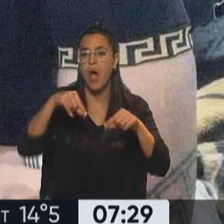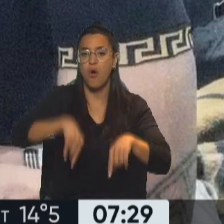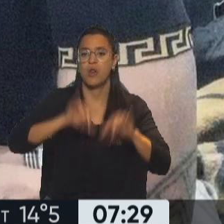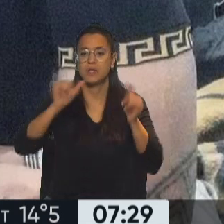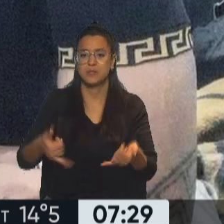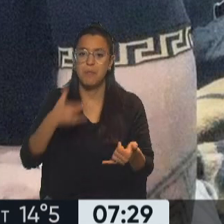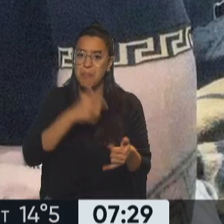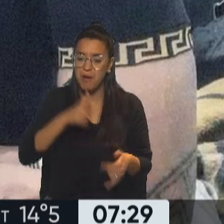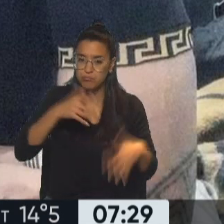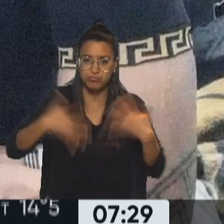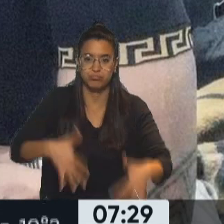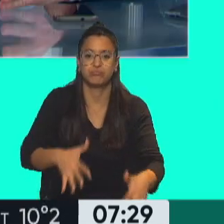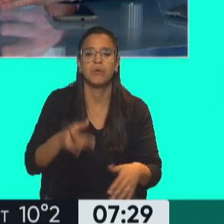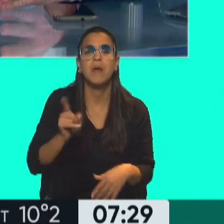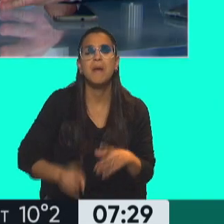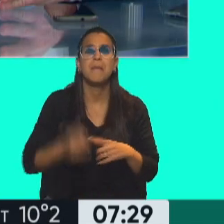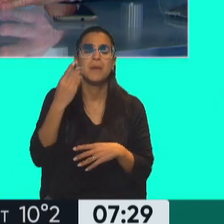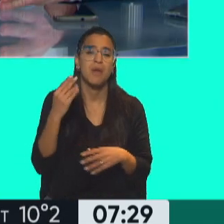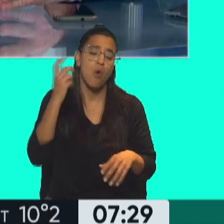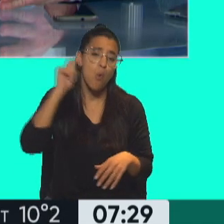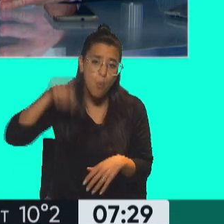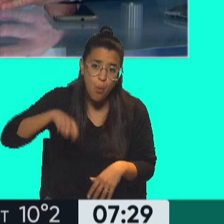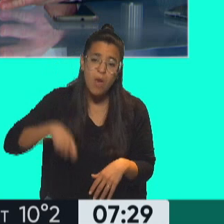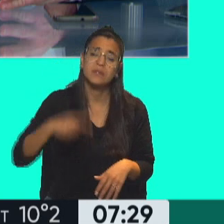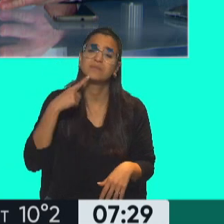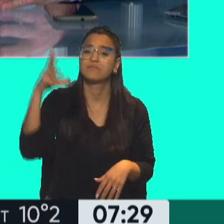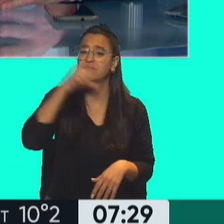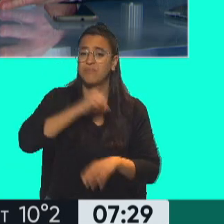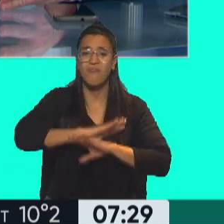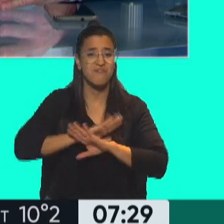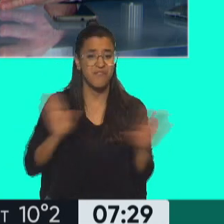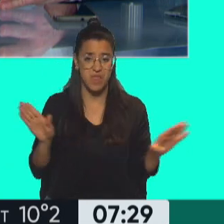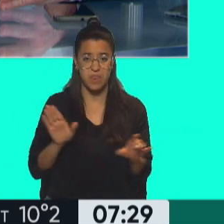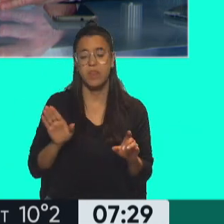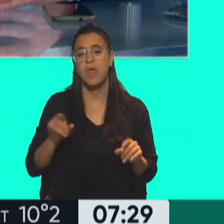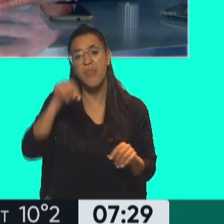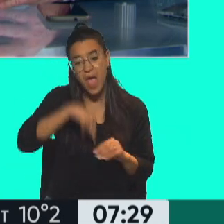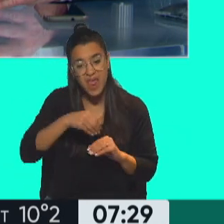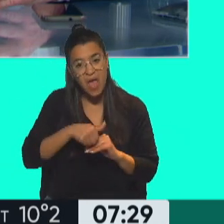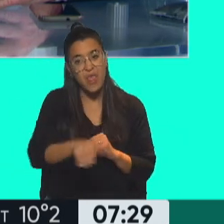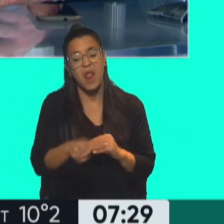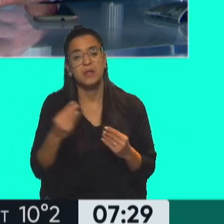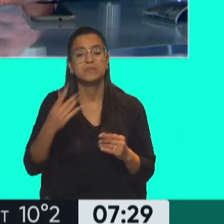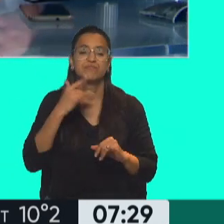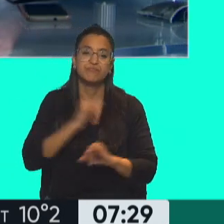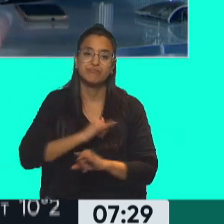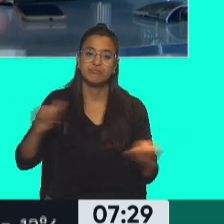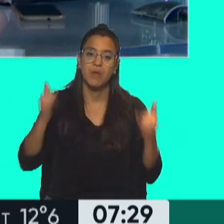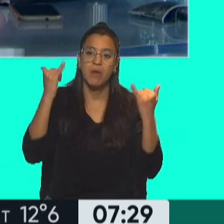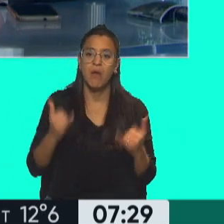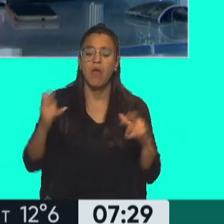parece vertiginoso. Lo primero que ocurrió es que la jueza levantó el secreto de sumario y a partir de eso trascendieron